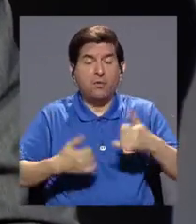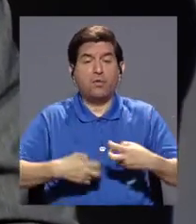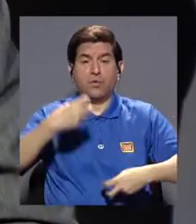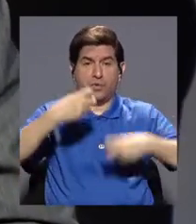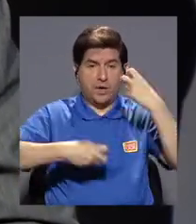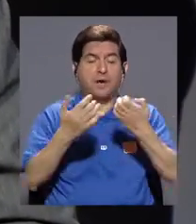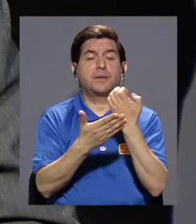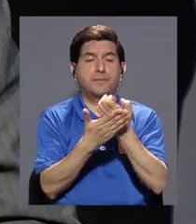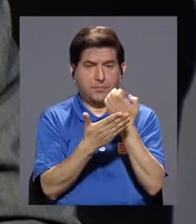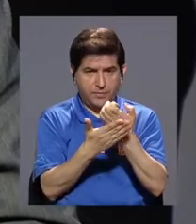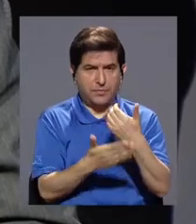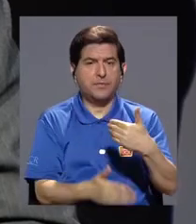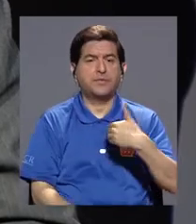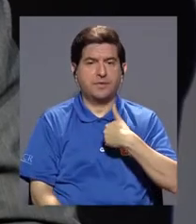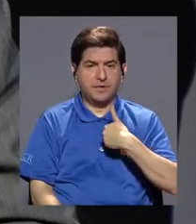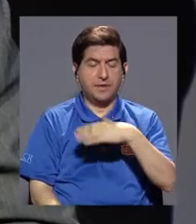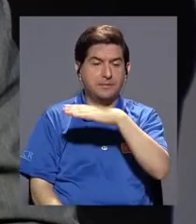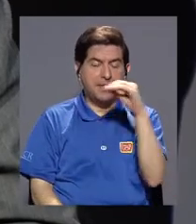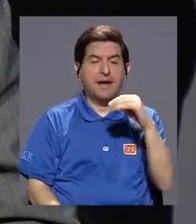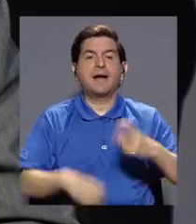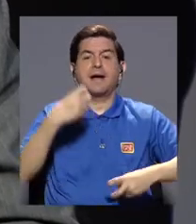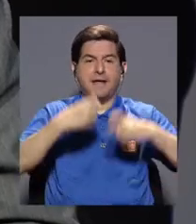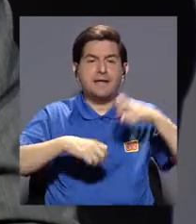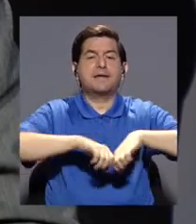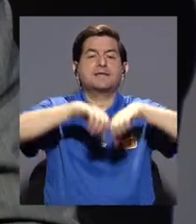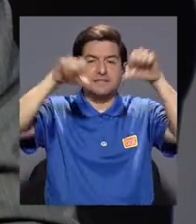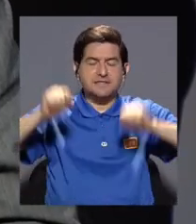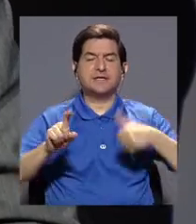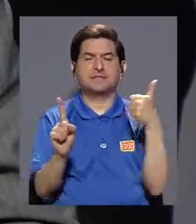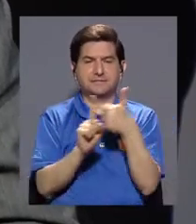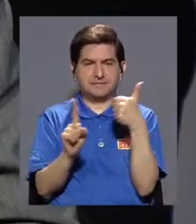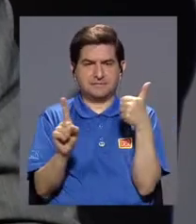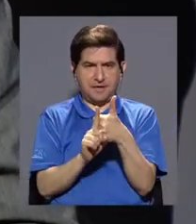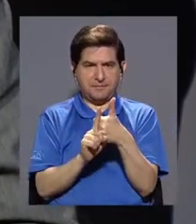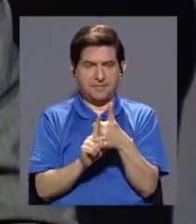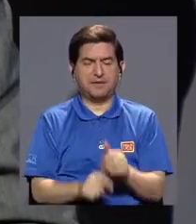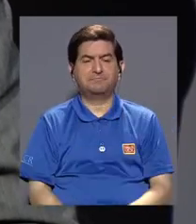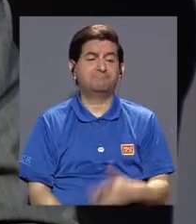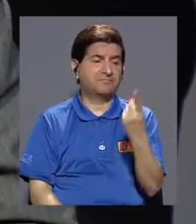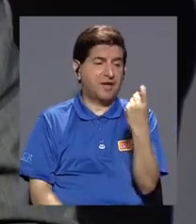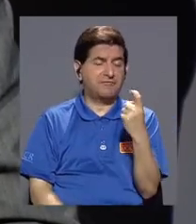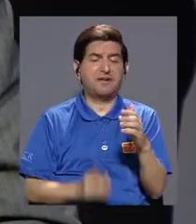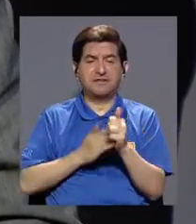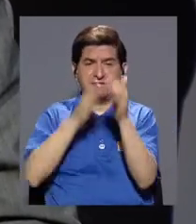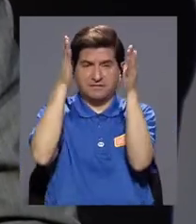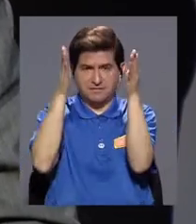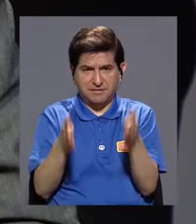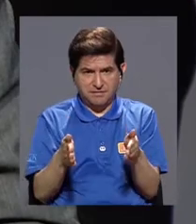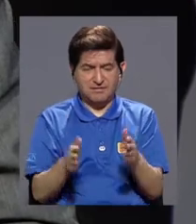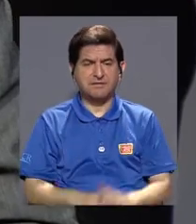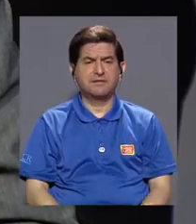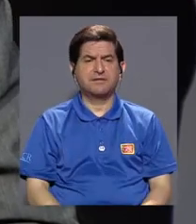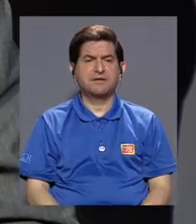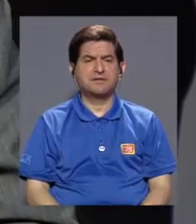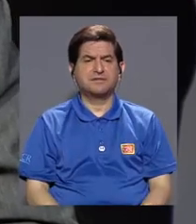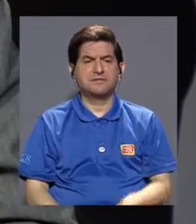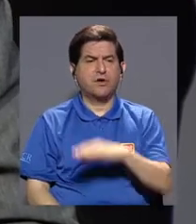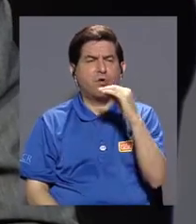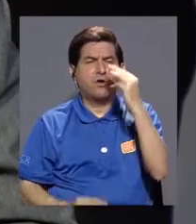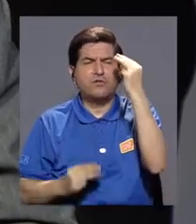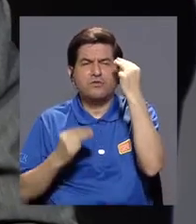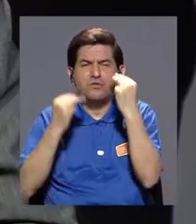crisis económica y en crisis sistémica, por carencia de liderazgos, por